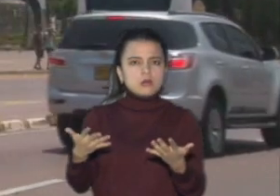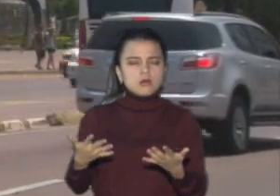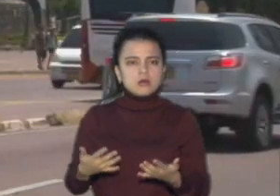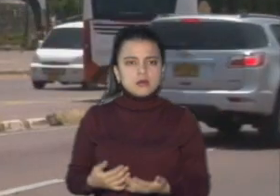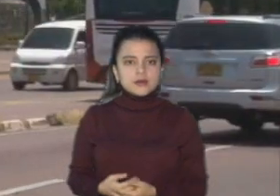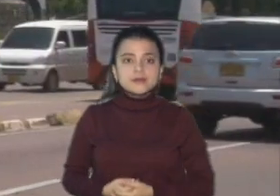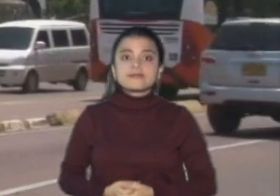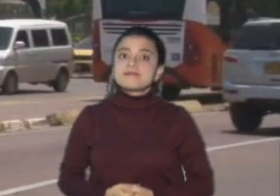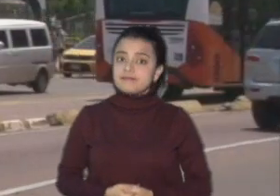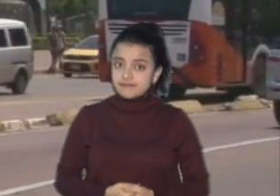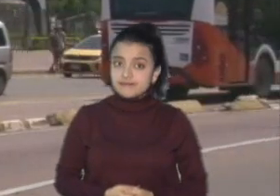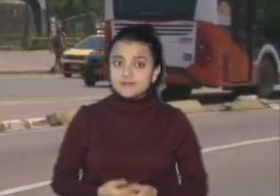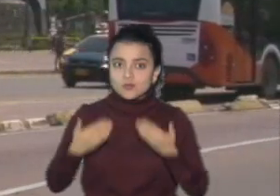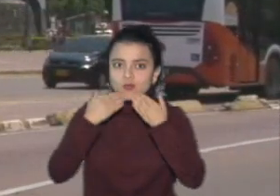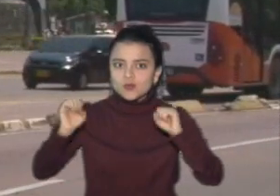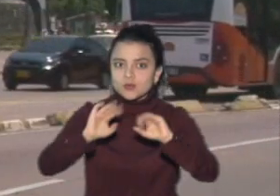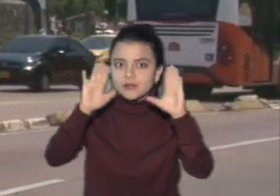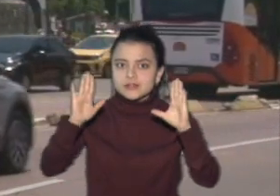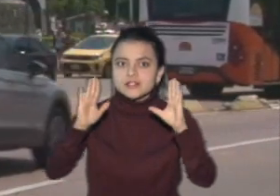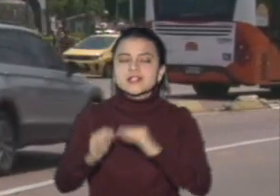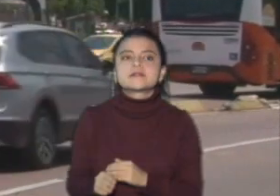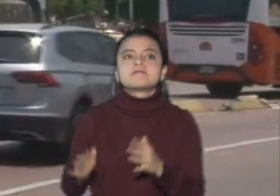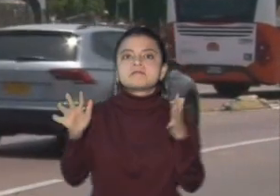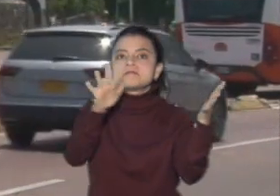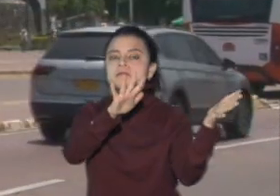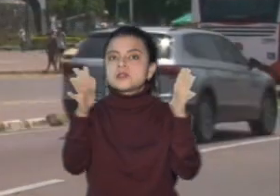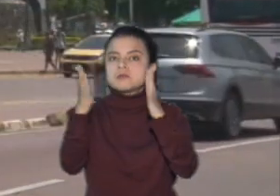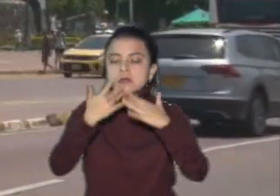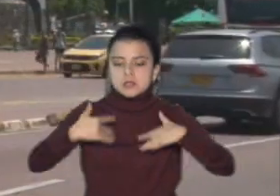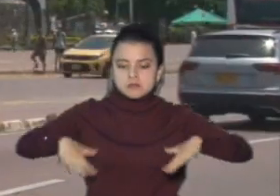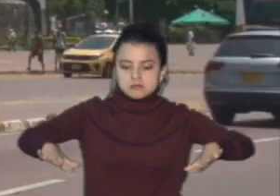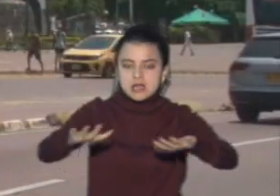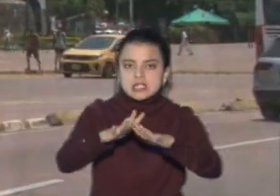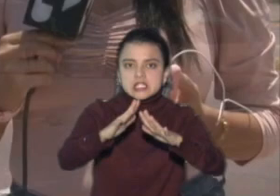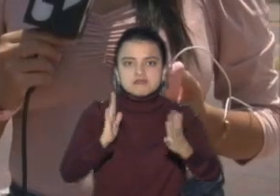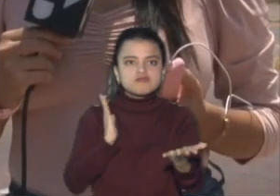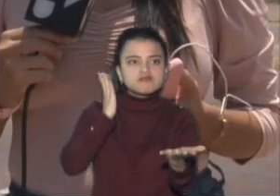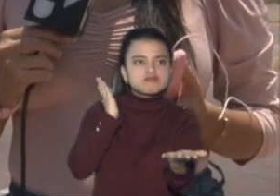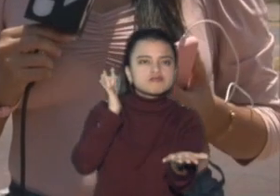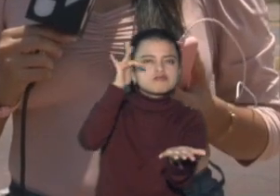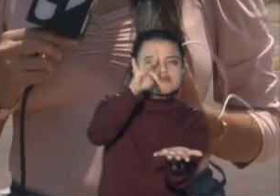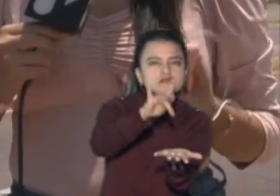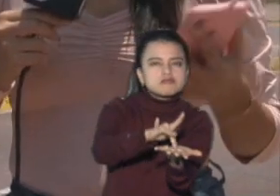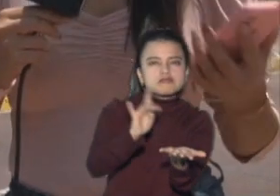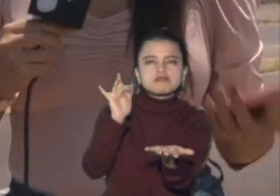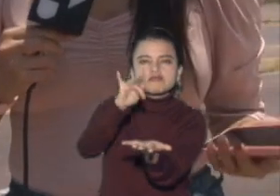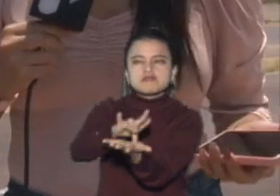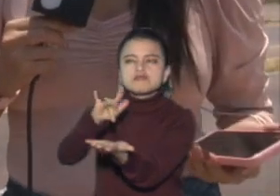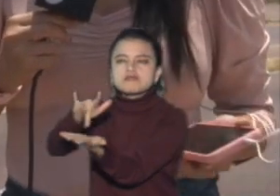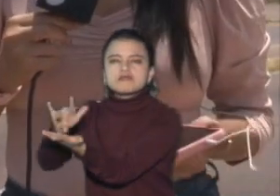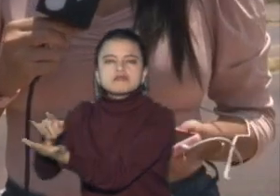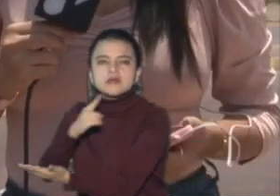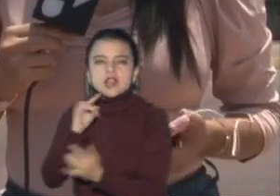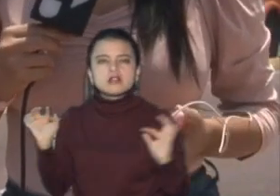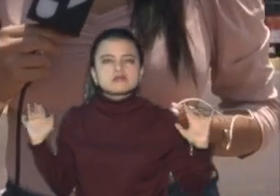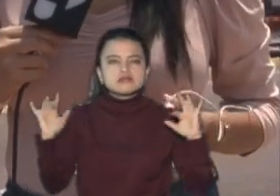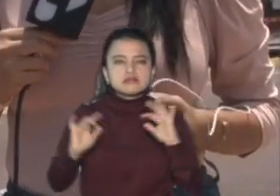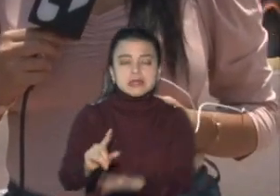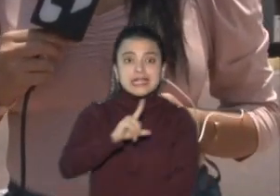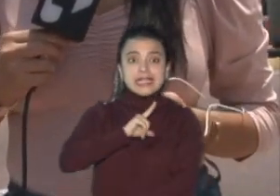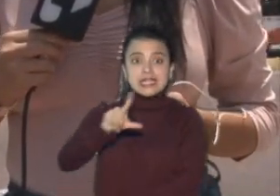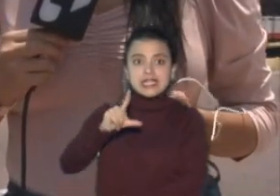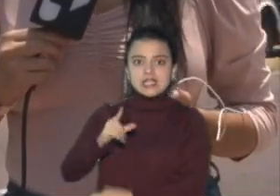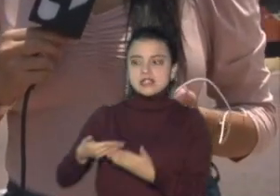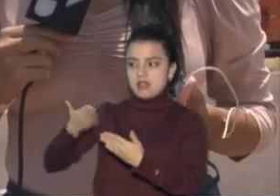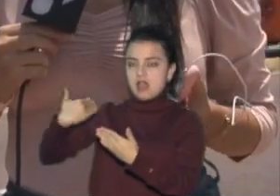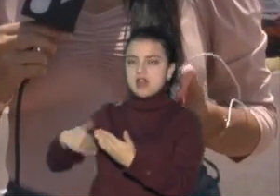Luisa, televidentes, muy buenos días. Son unas mesas de concertación que se están haciendo entre estos líderes amenazados del